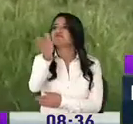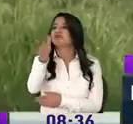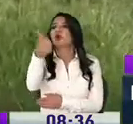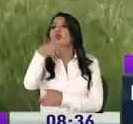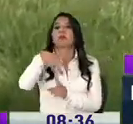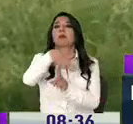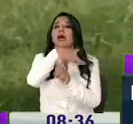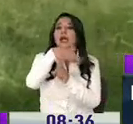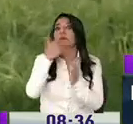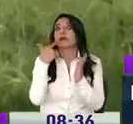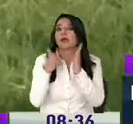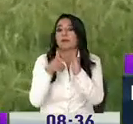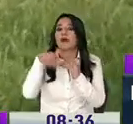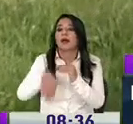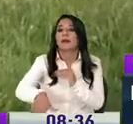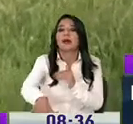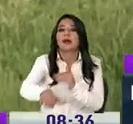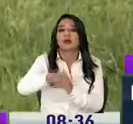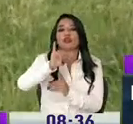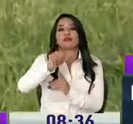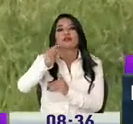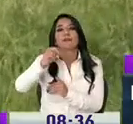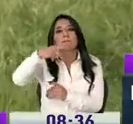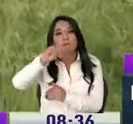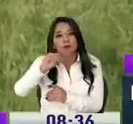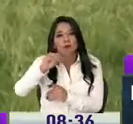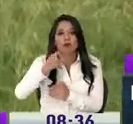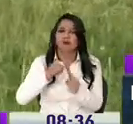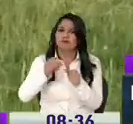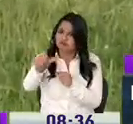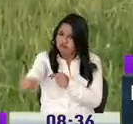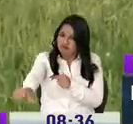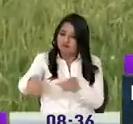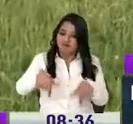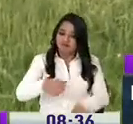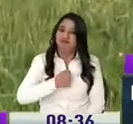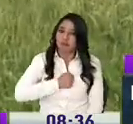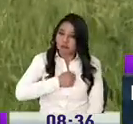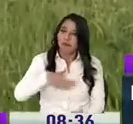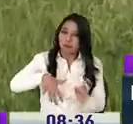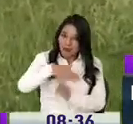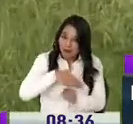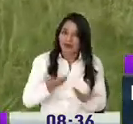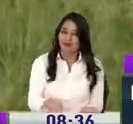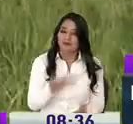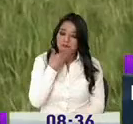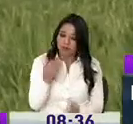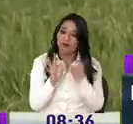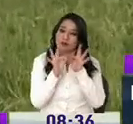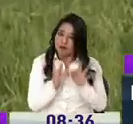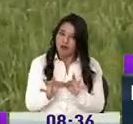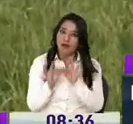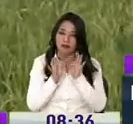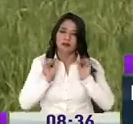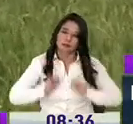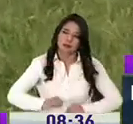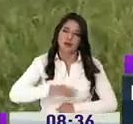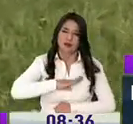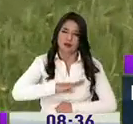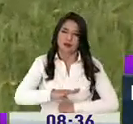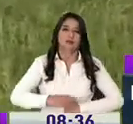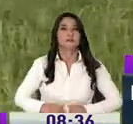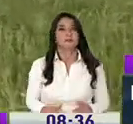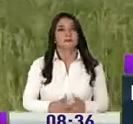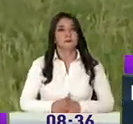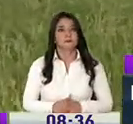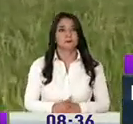hasta lo que es abajo el Parque del Tiempo, y bueno, pues eso sería más que todo que nos ayude el señor alcalde. Así es,